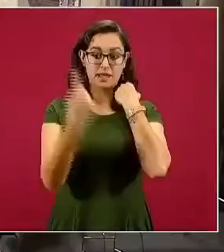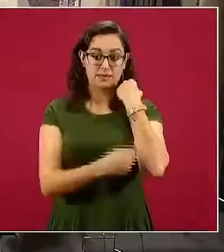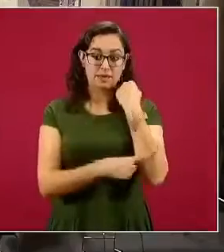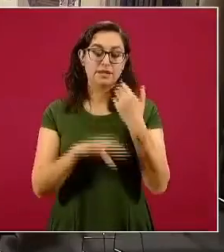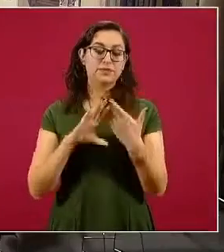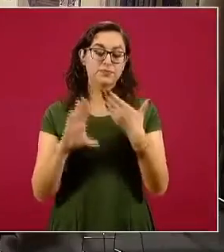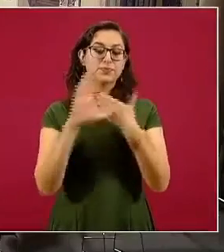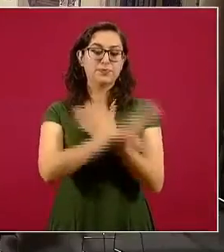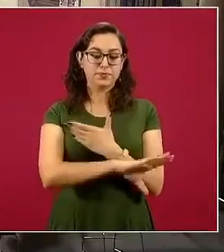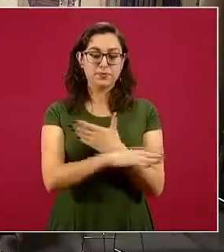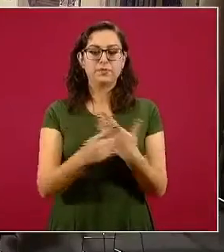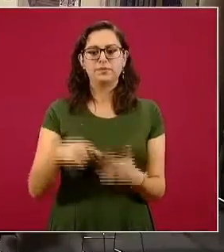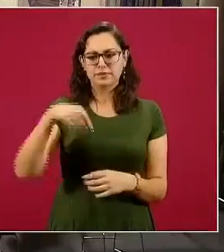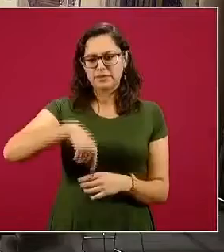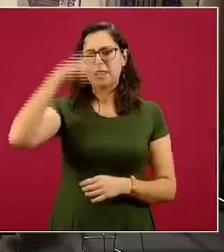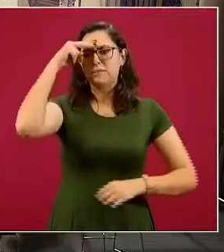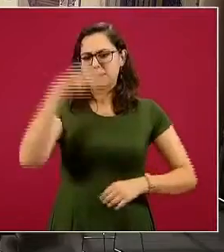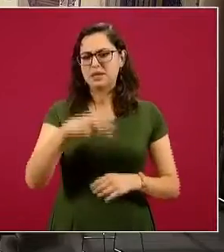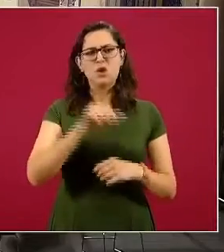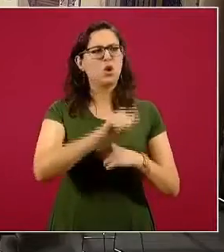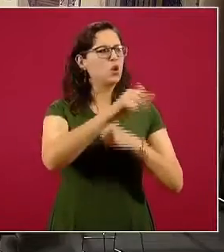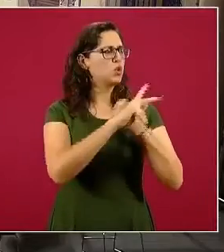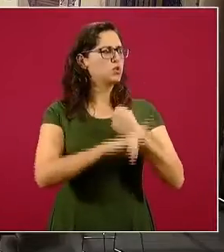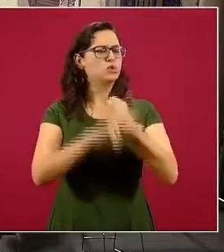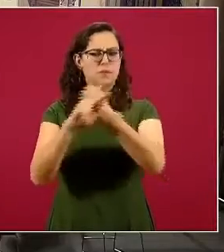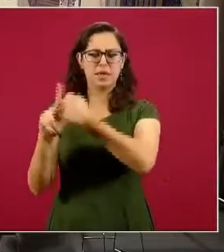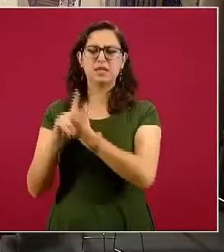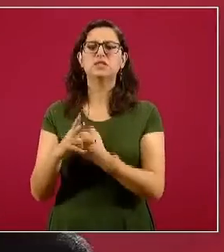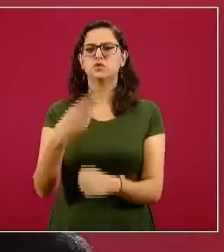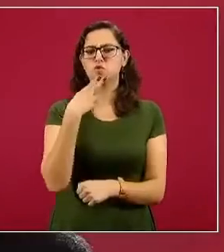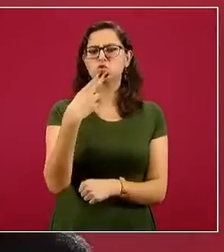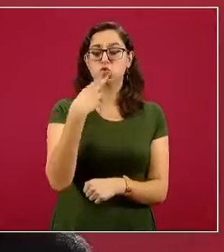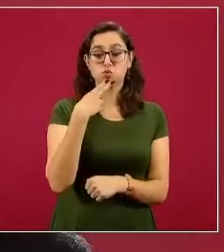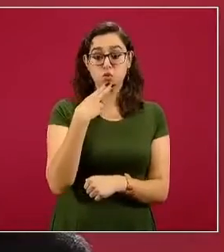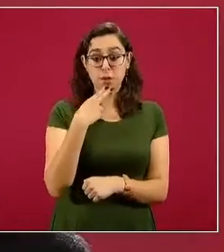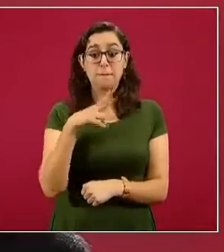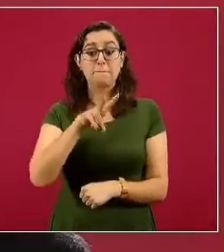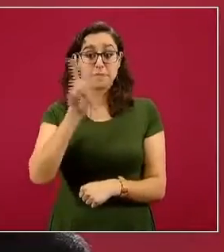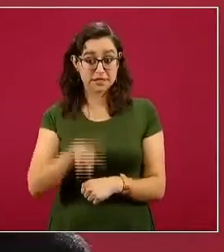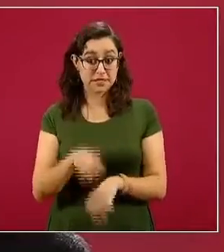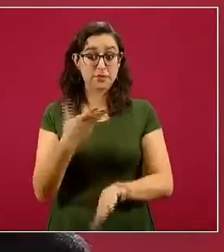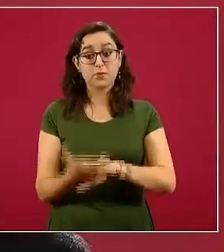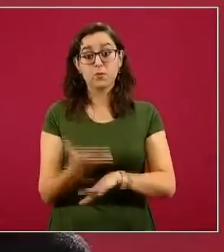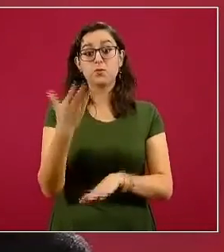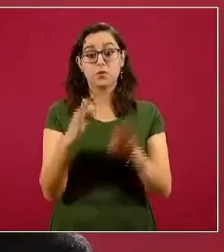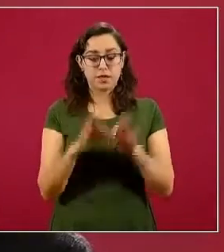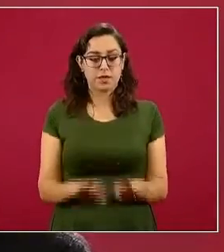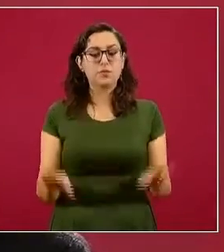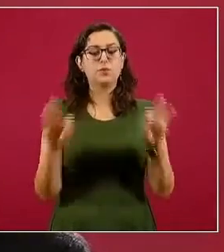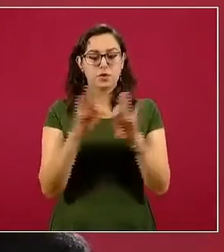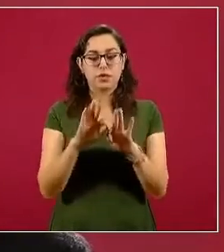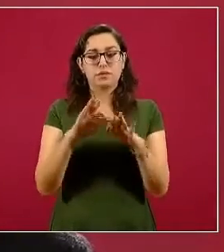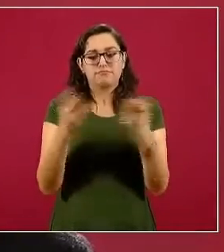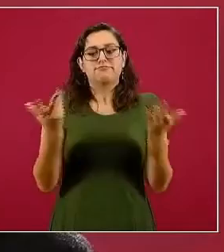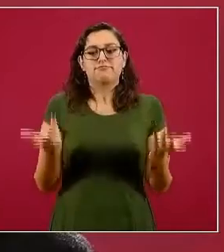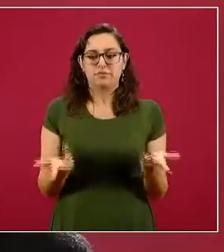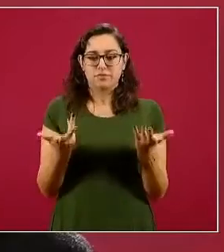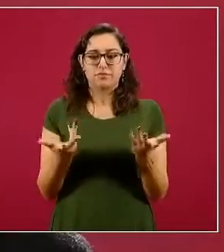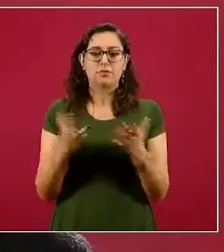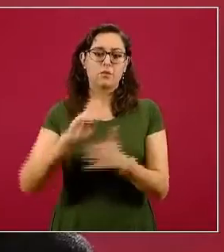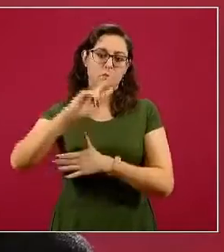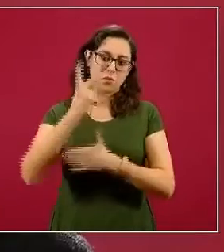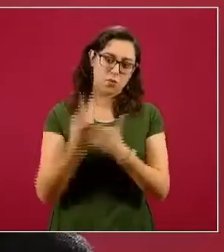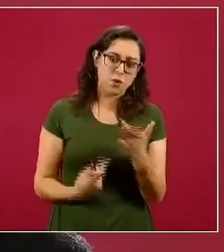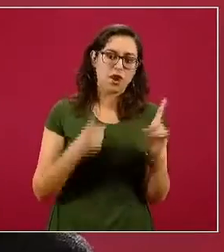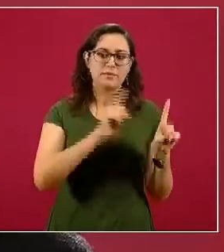fertilidad que se usa en México, se usa en varios otros países y que es sumamente importante para precisamente los